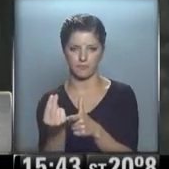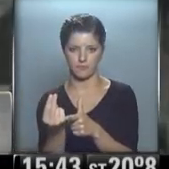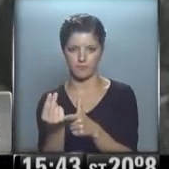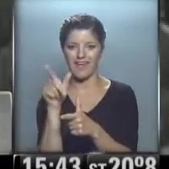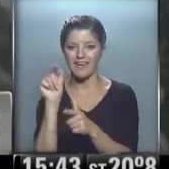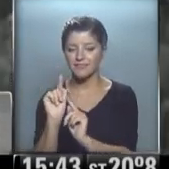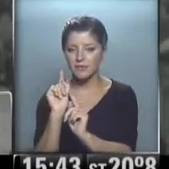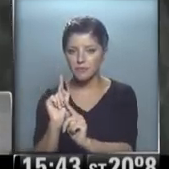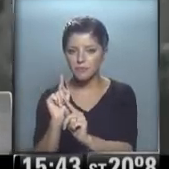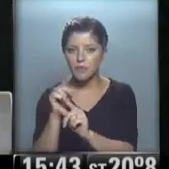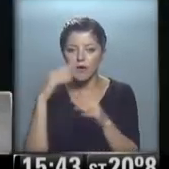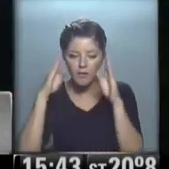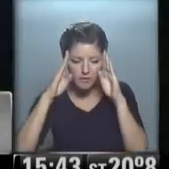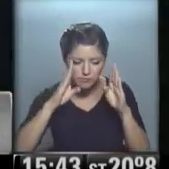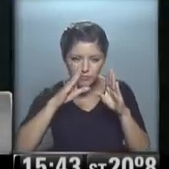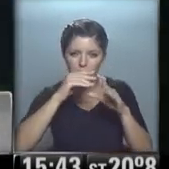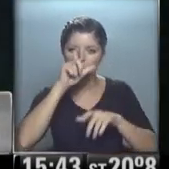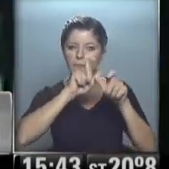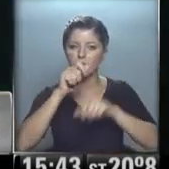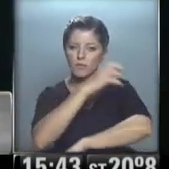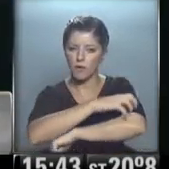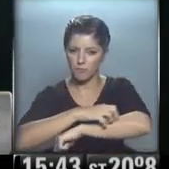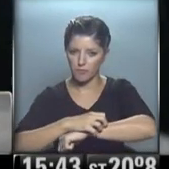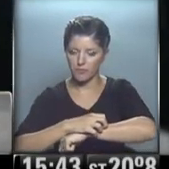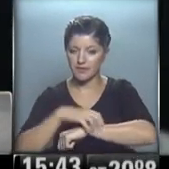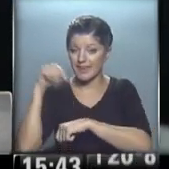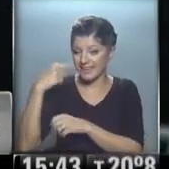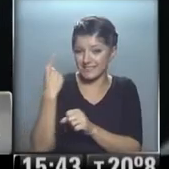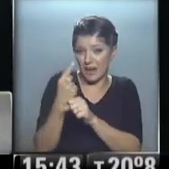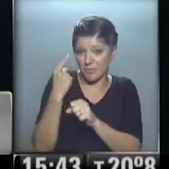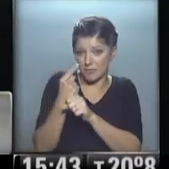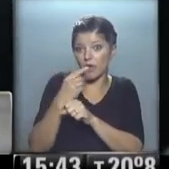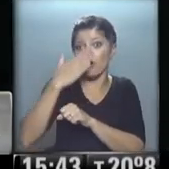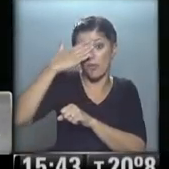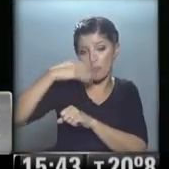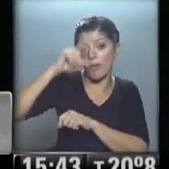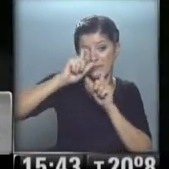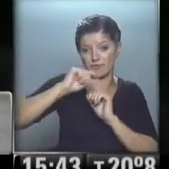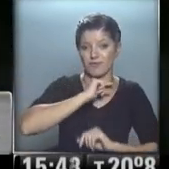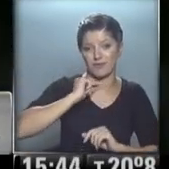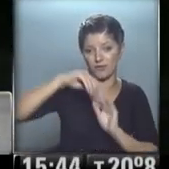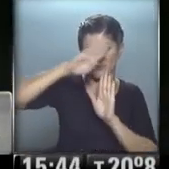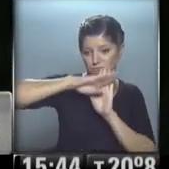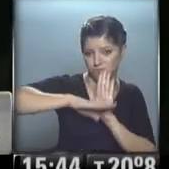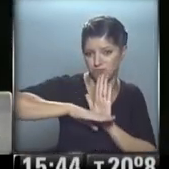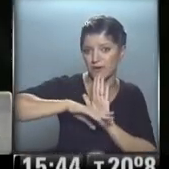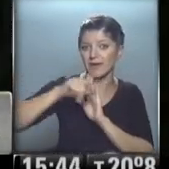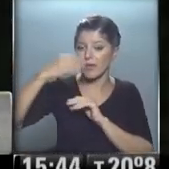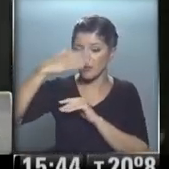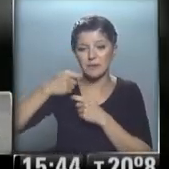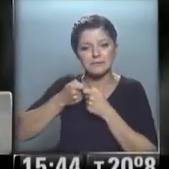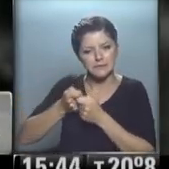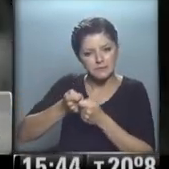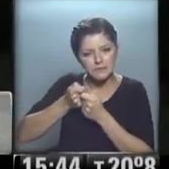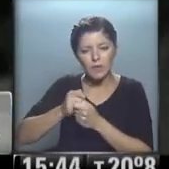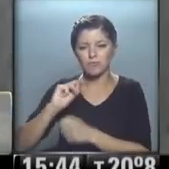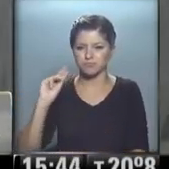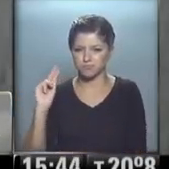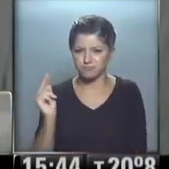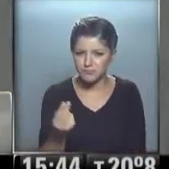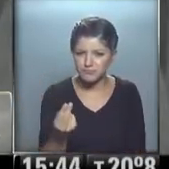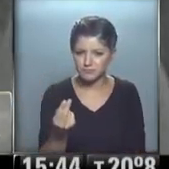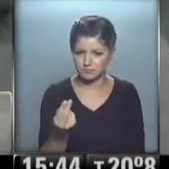había optado por los pobres. Era el primero de una larga lista de religiosos que iban a ser perseguidos,